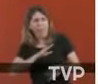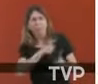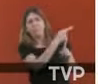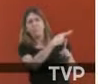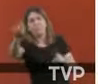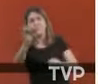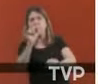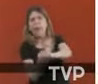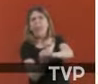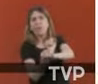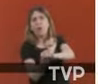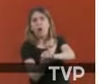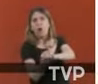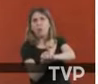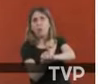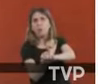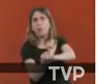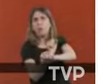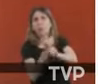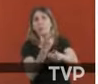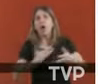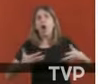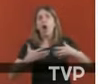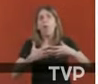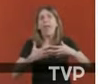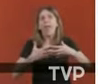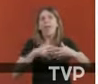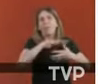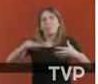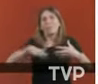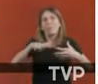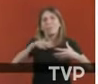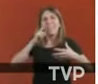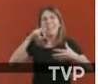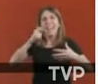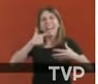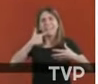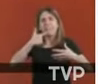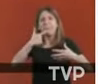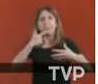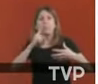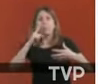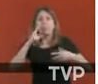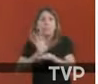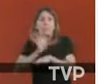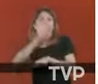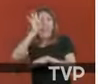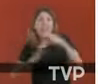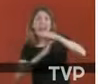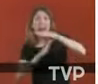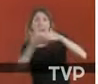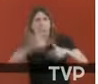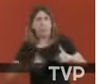tomar el gobierno de los Incas en el Perú. Y al Inca, para liberarlo, le pidieron que tenía que